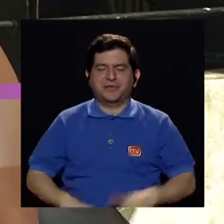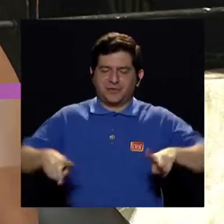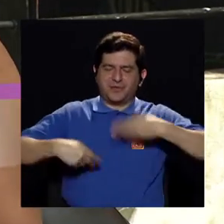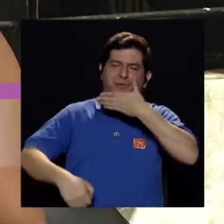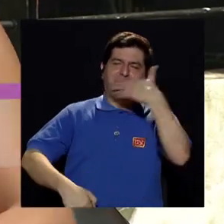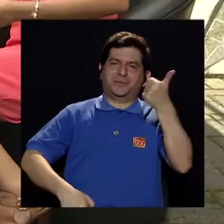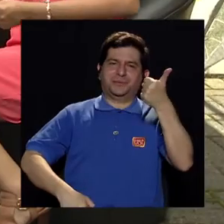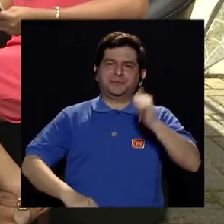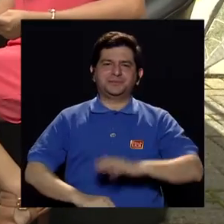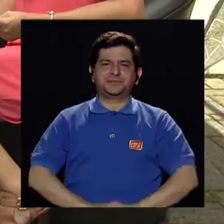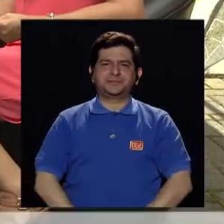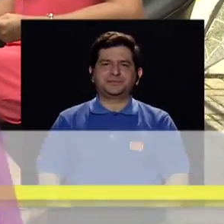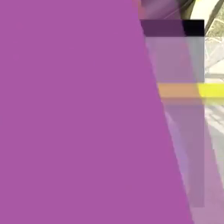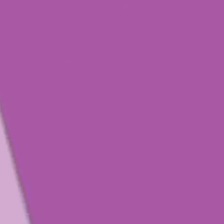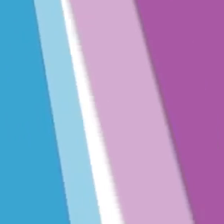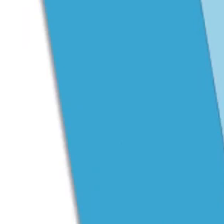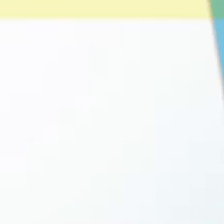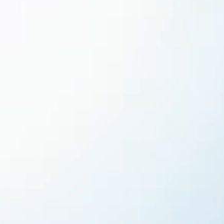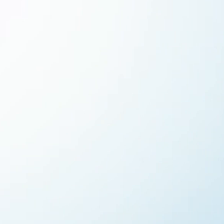Mejor.